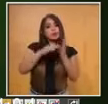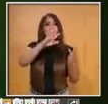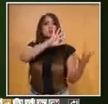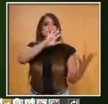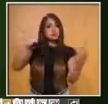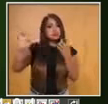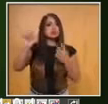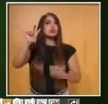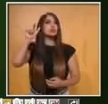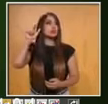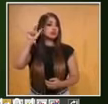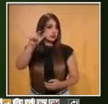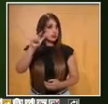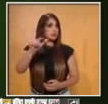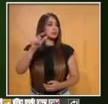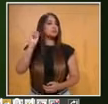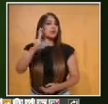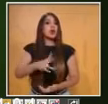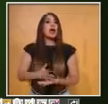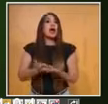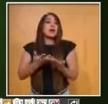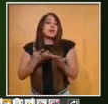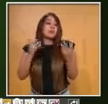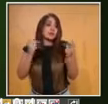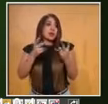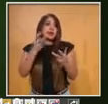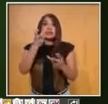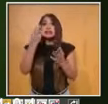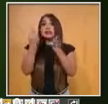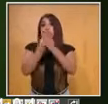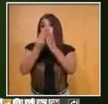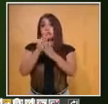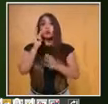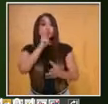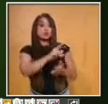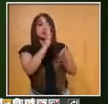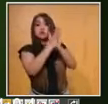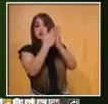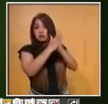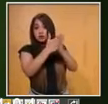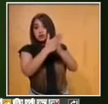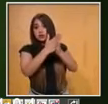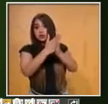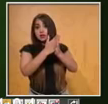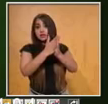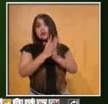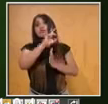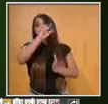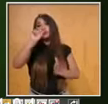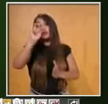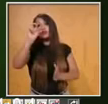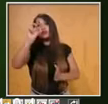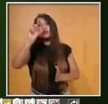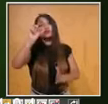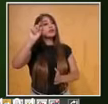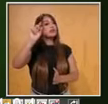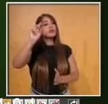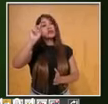febrero de 1917. Ok, para esta clase vas a ver tu libro de la página 132 a la 137, ¿de acuerdo?